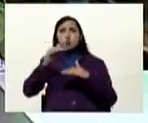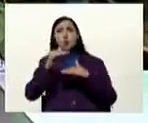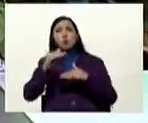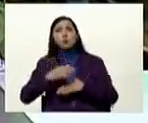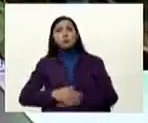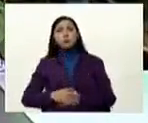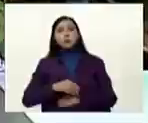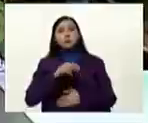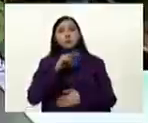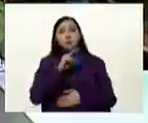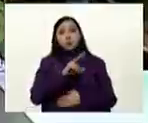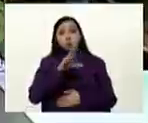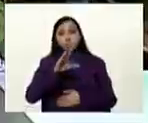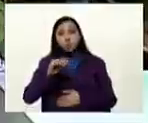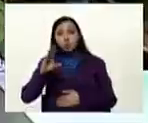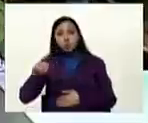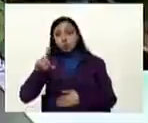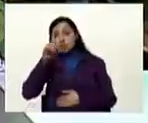los 200 años